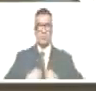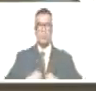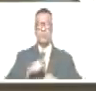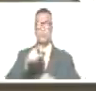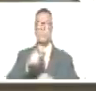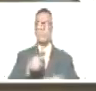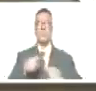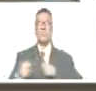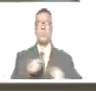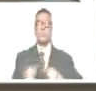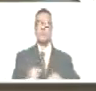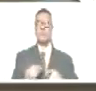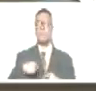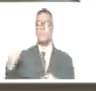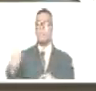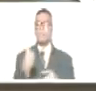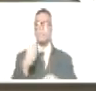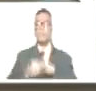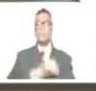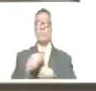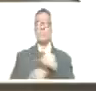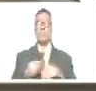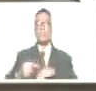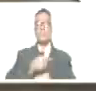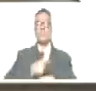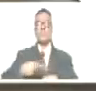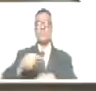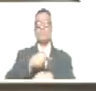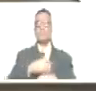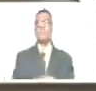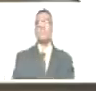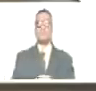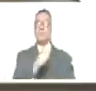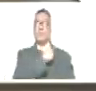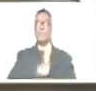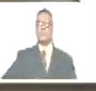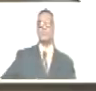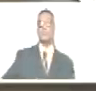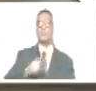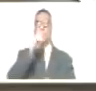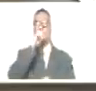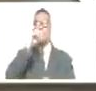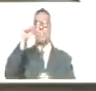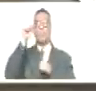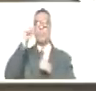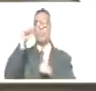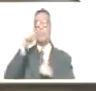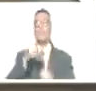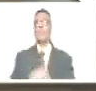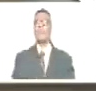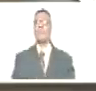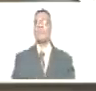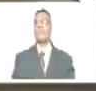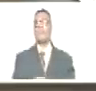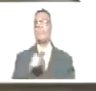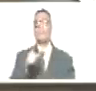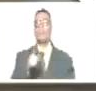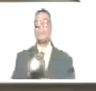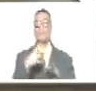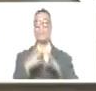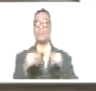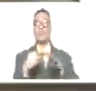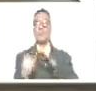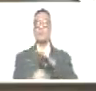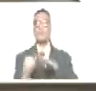que viene desarrollando el gobierno del presidente Nicolás Maduro Moros y las instituciones del